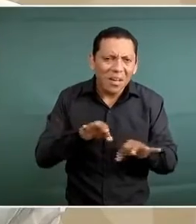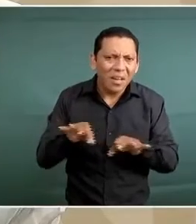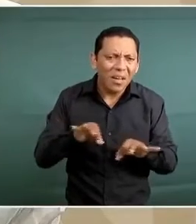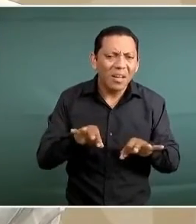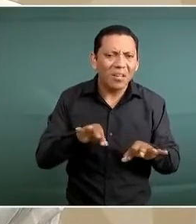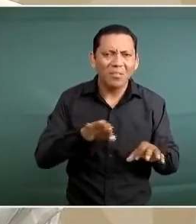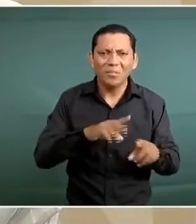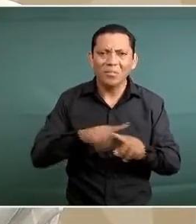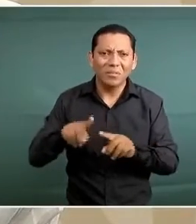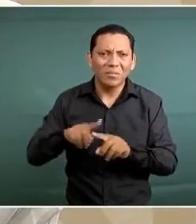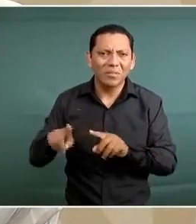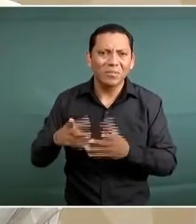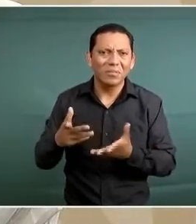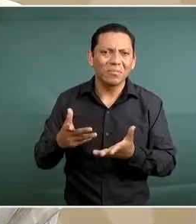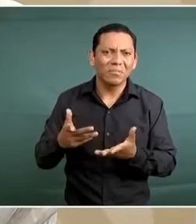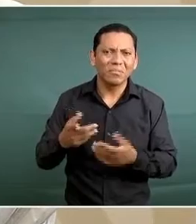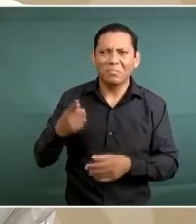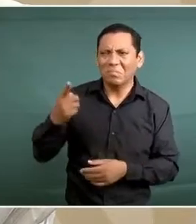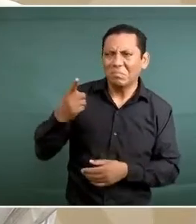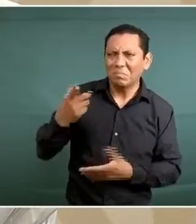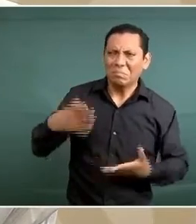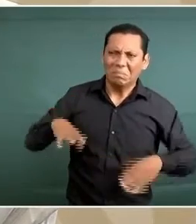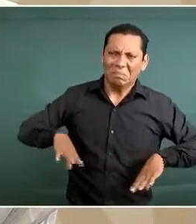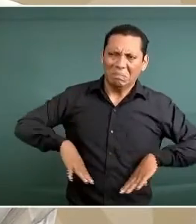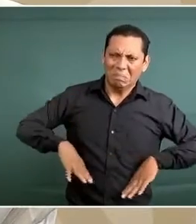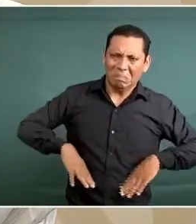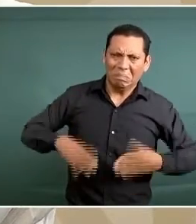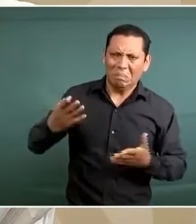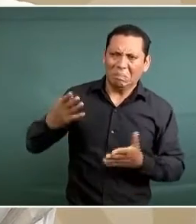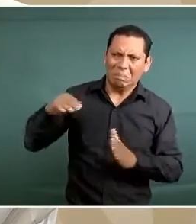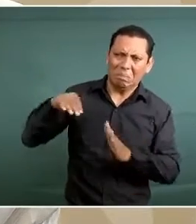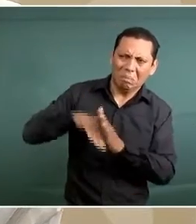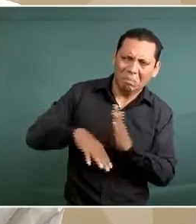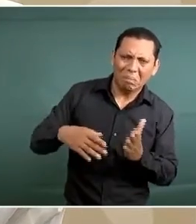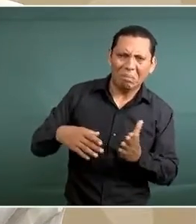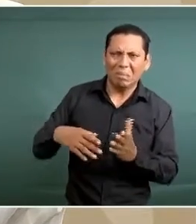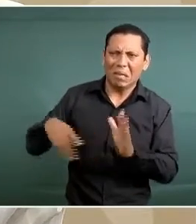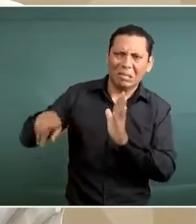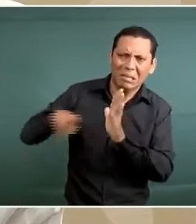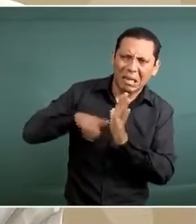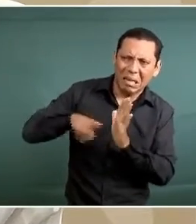una actitud derrotista fatalista